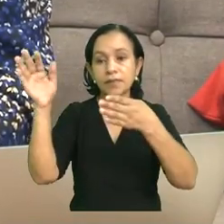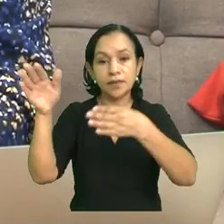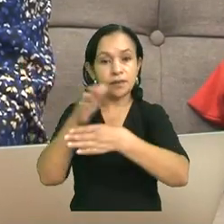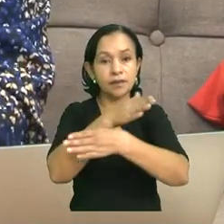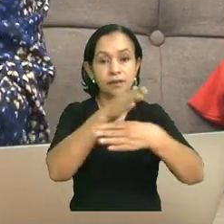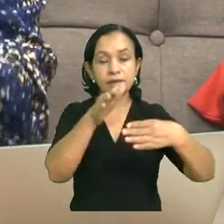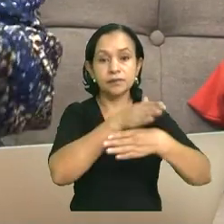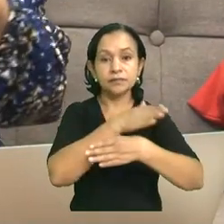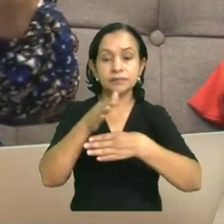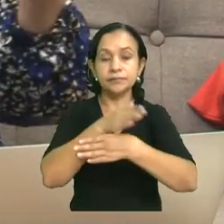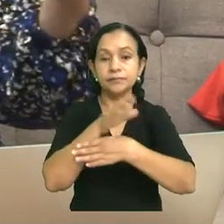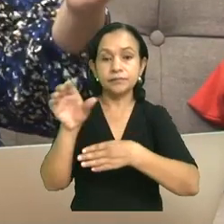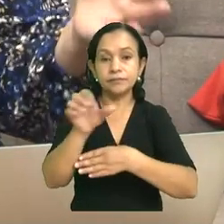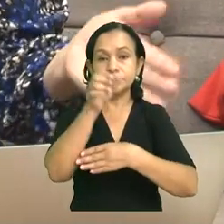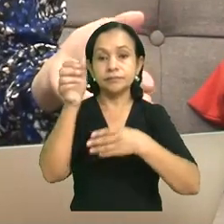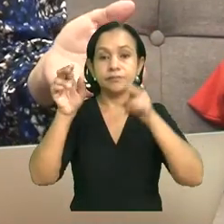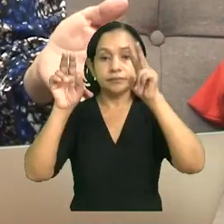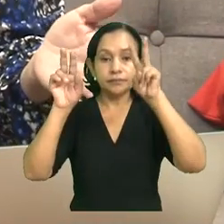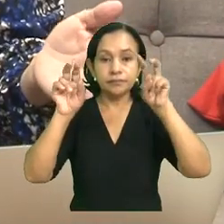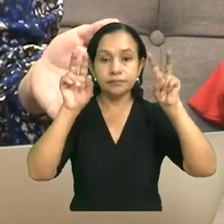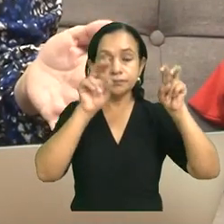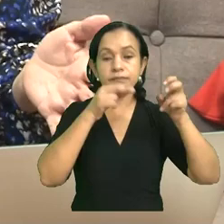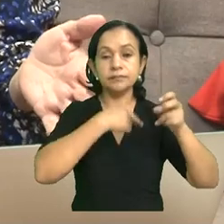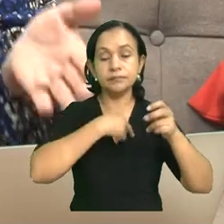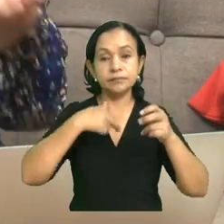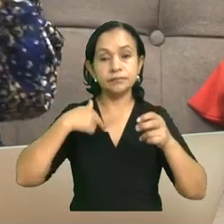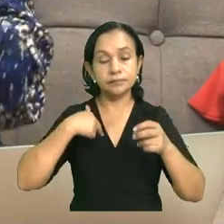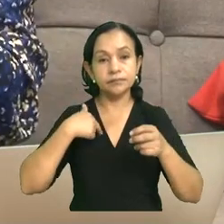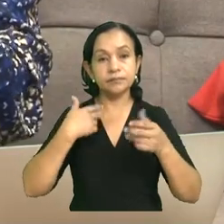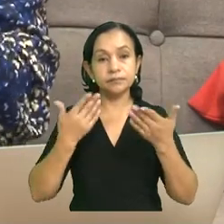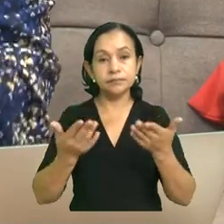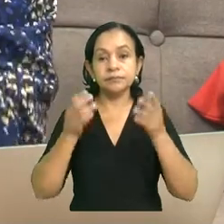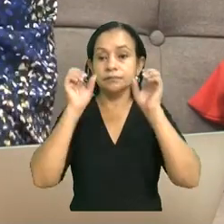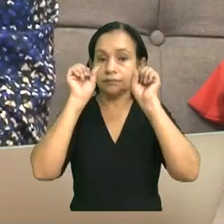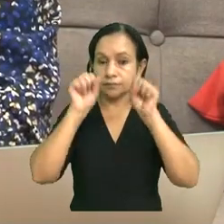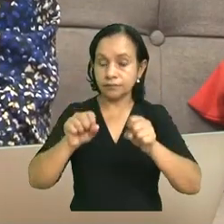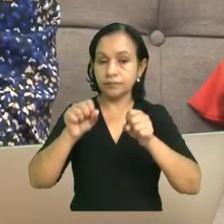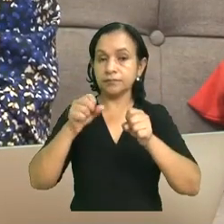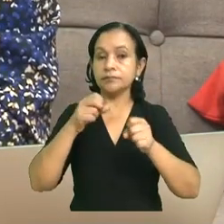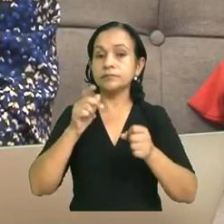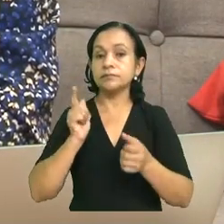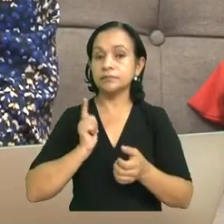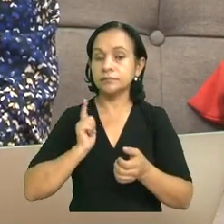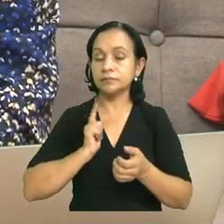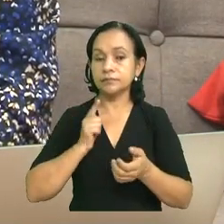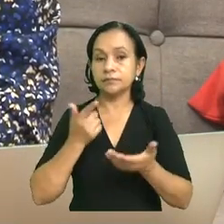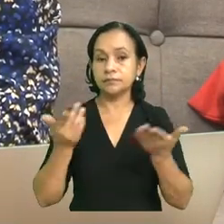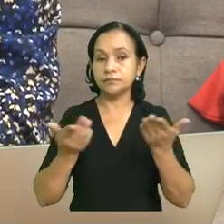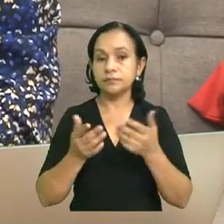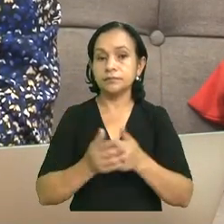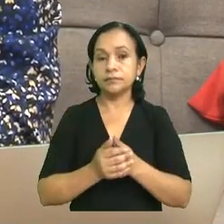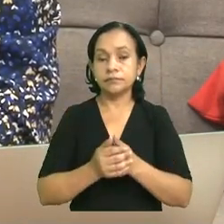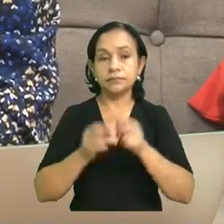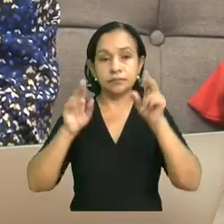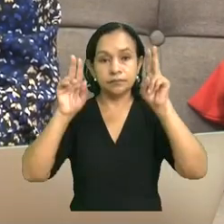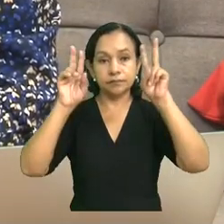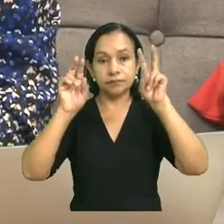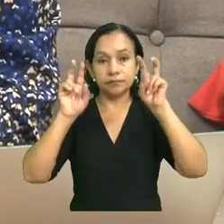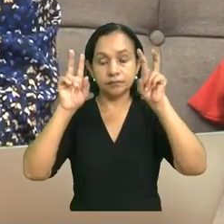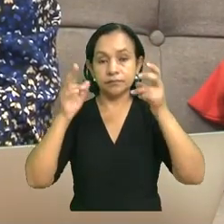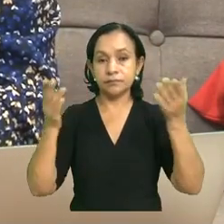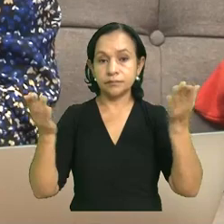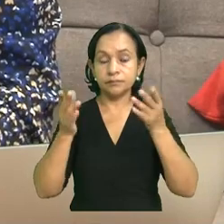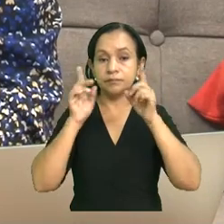distintos otros temas complementarios que se requieren para poder cumplir con el tema de